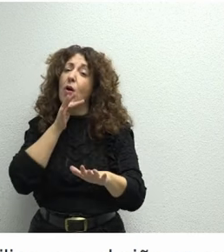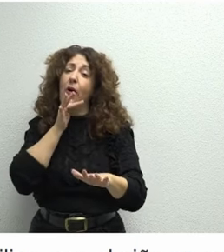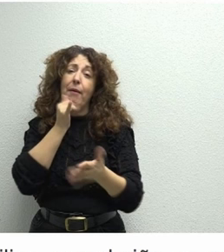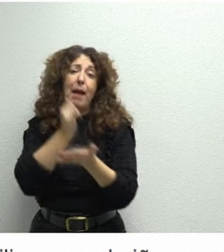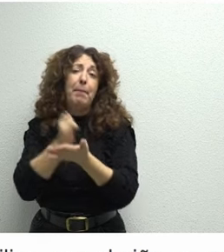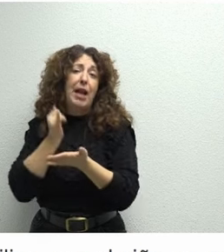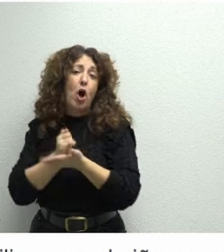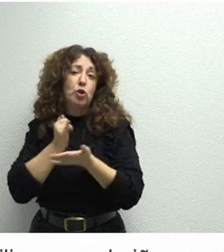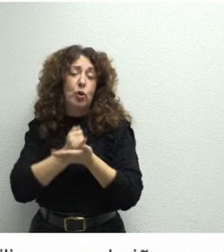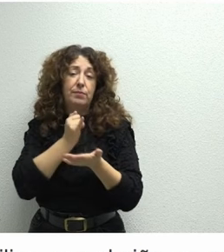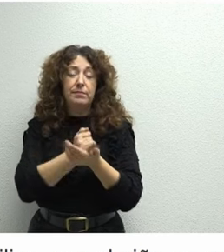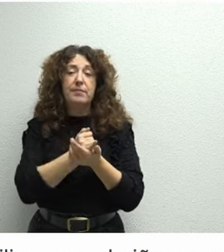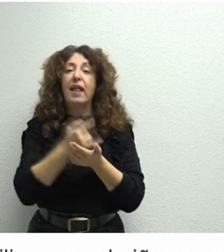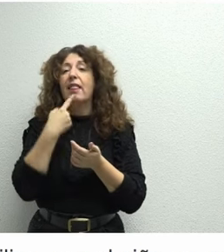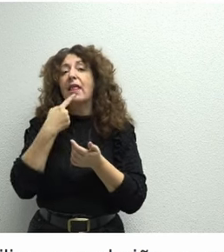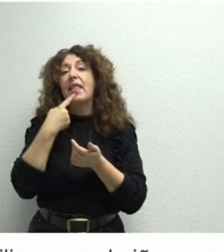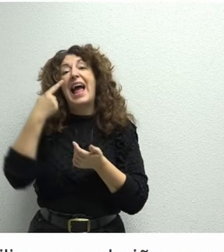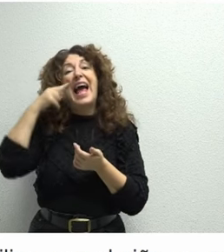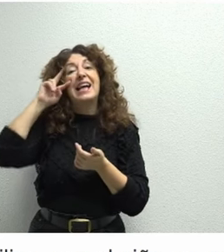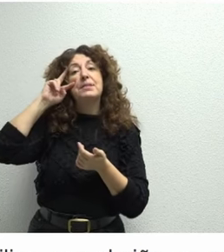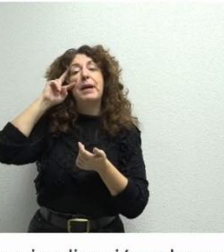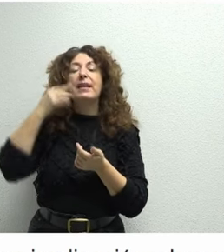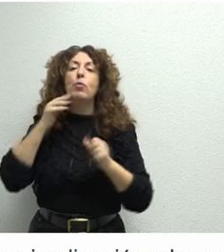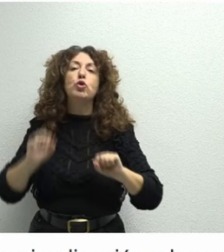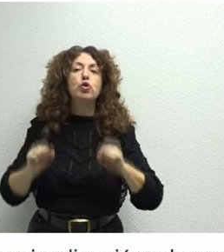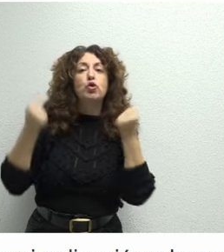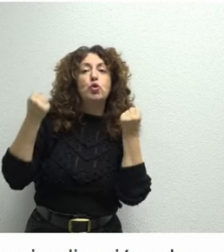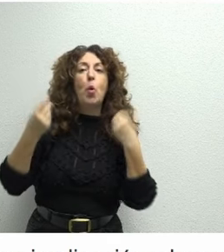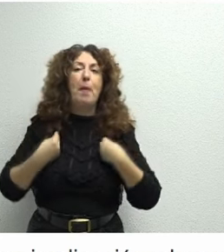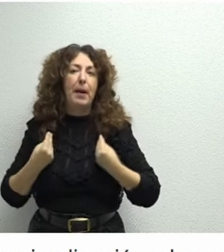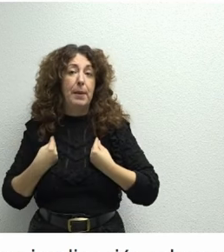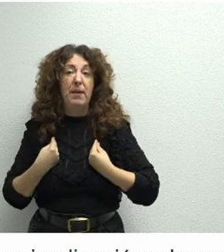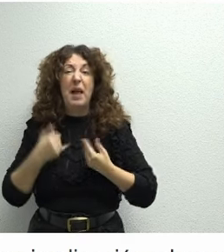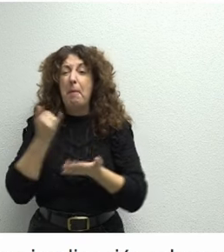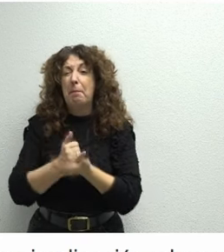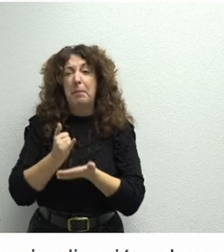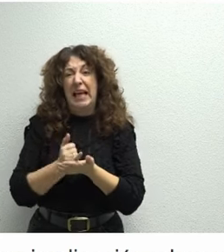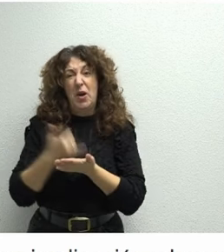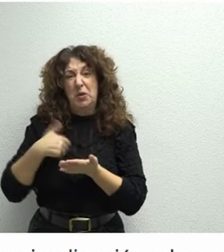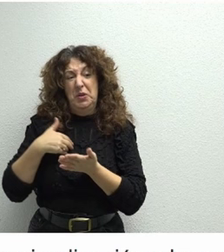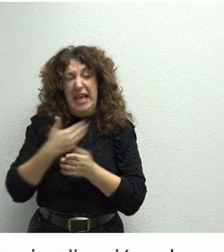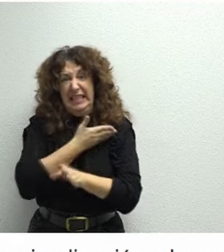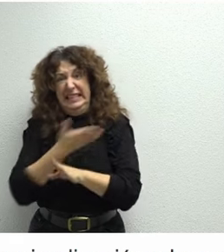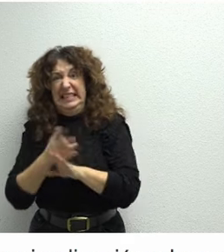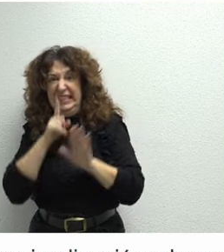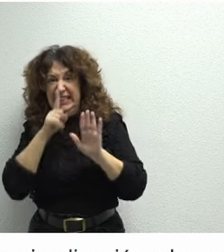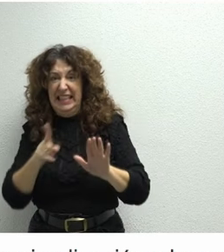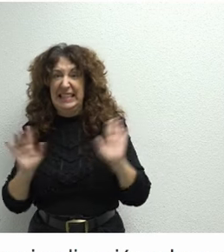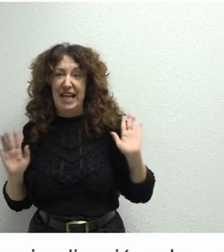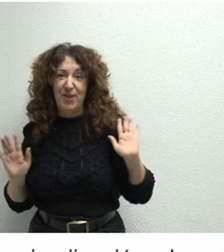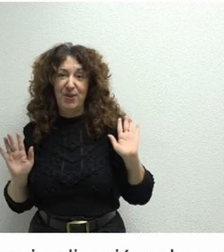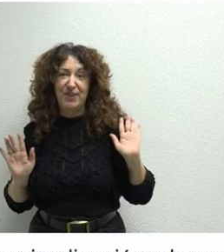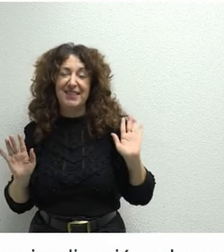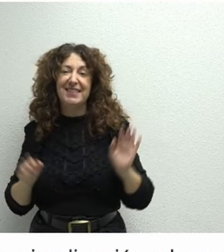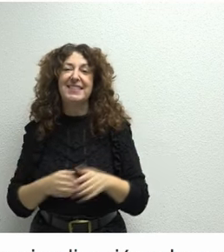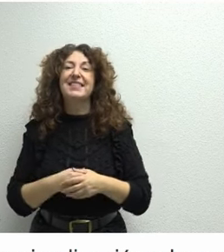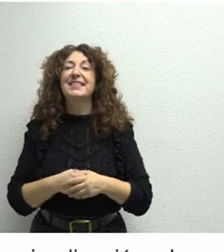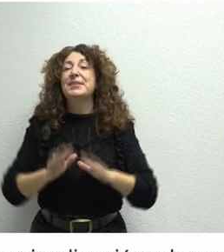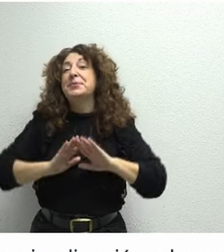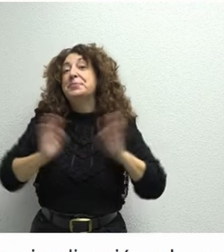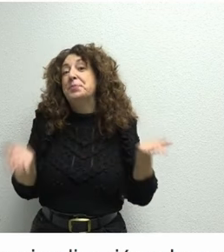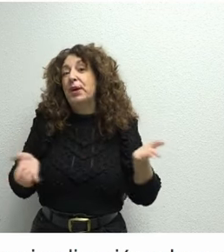piloto ahora decimos Bueno una experiencia de supervivencia porque ya piloto ya poco podemos decir no después de 6 años no